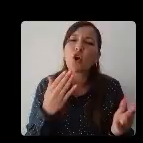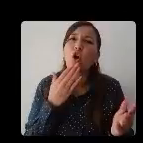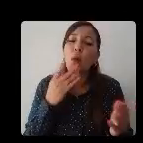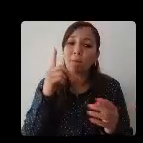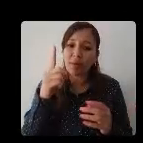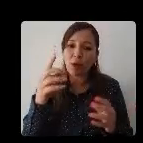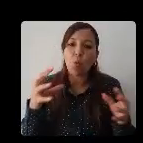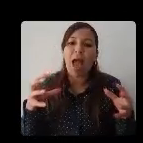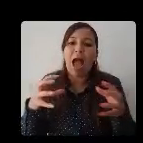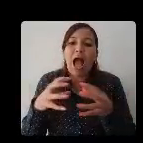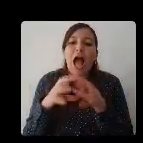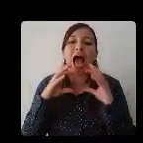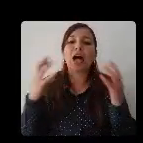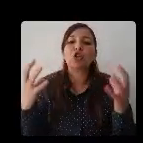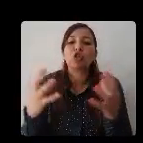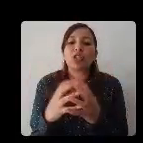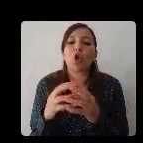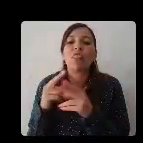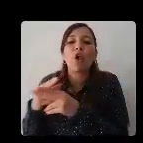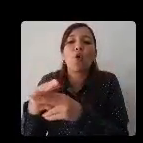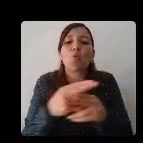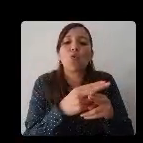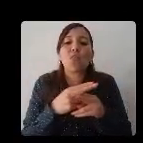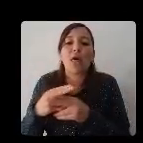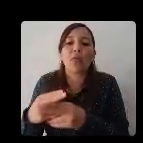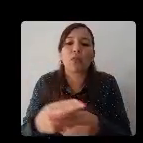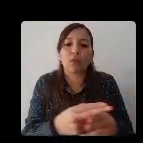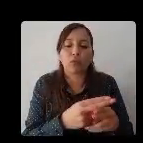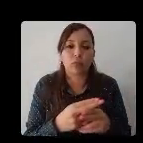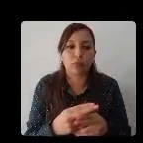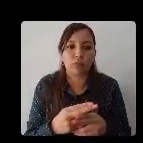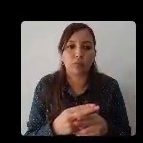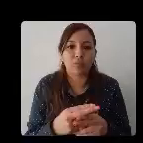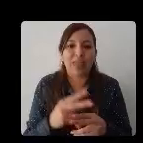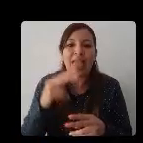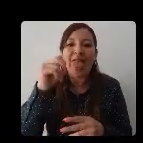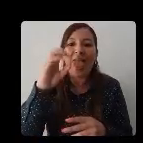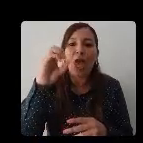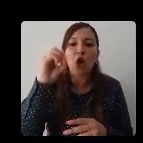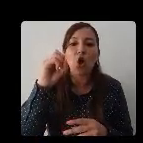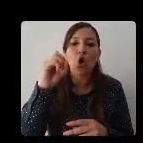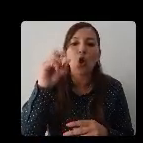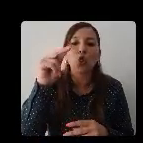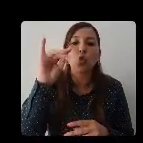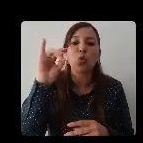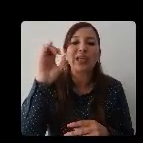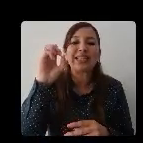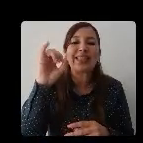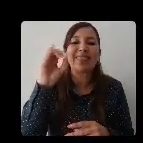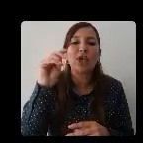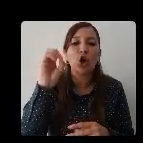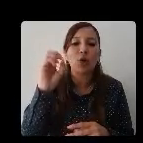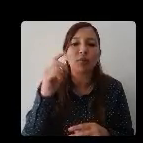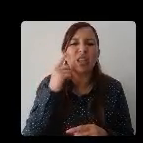de conservación ecoturístico, pero como ecoturístico todavía no estamos trabajando de lleno en la actividad. Éramos como